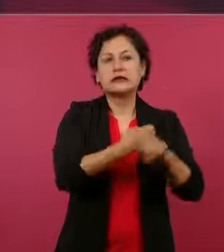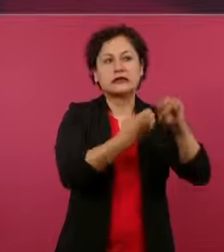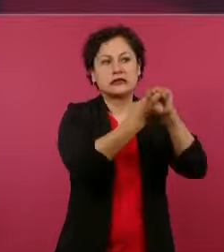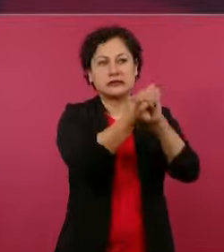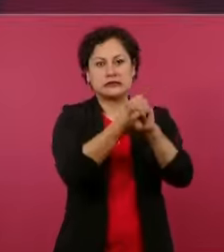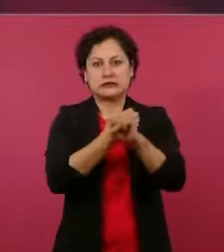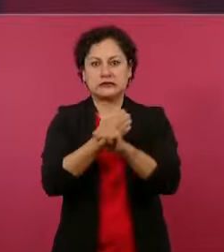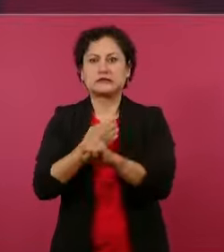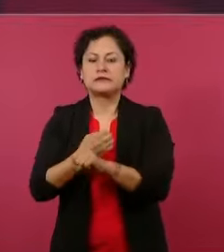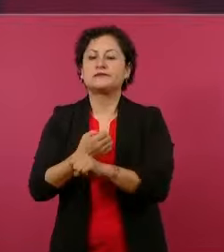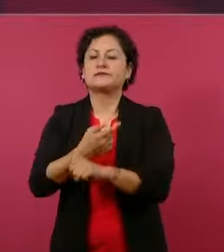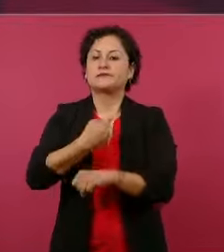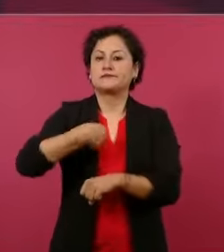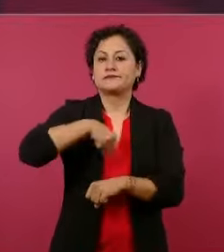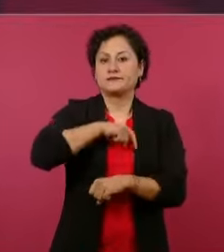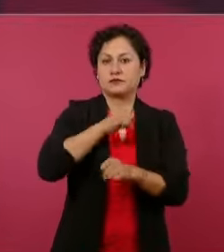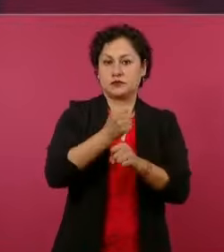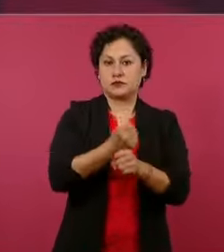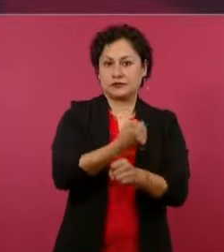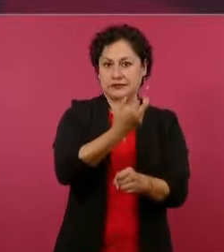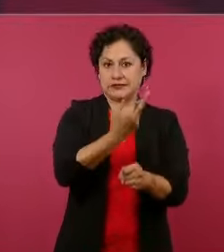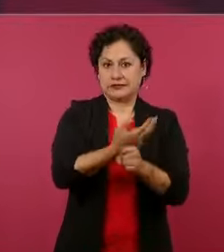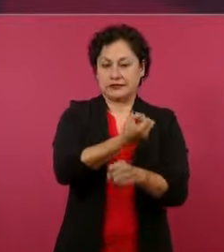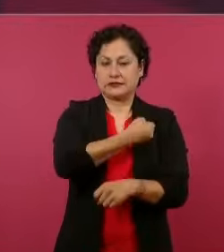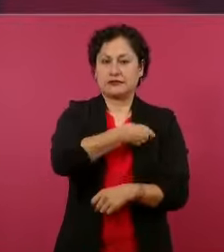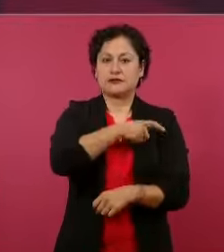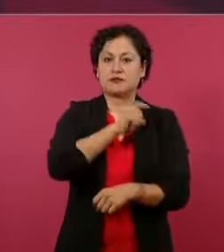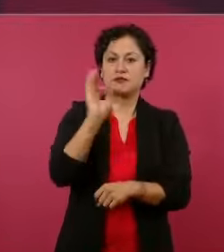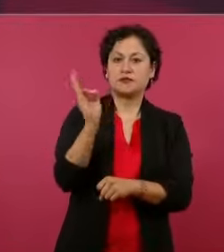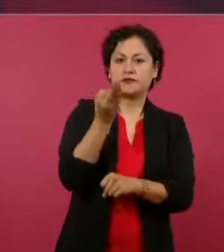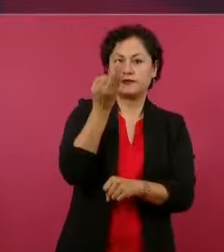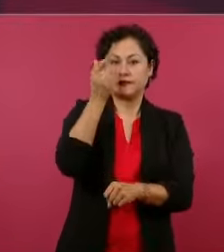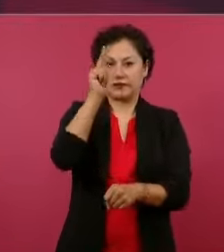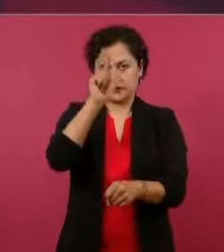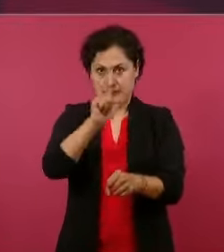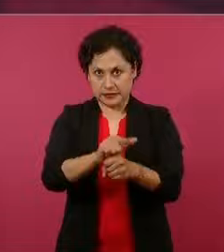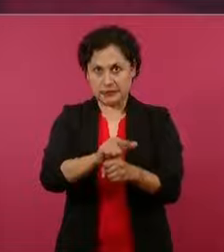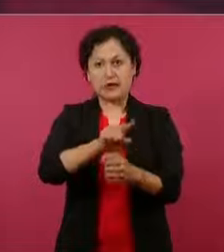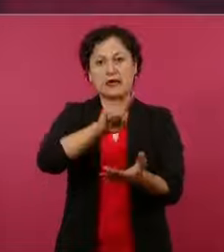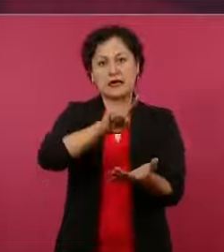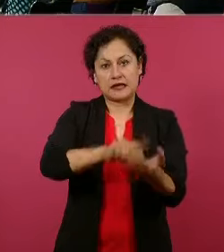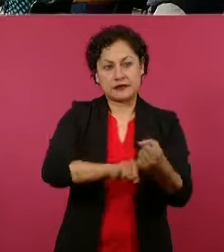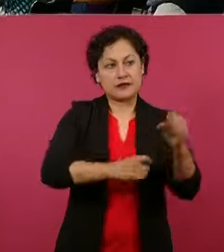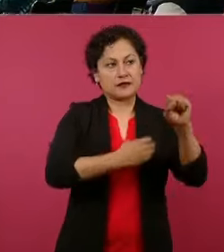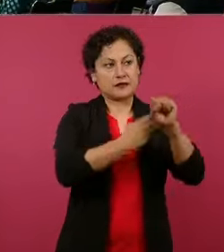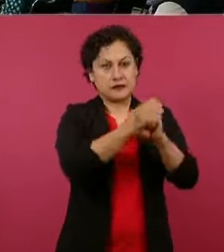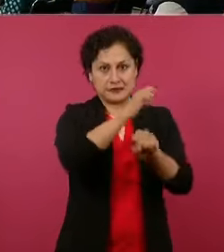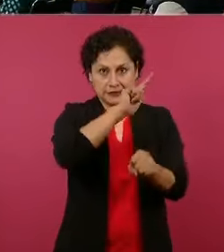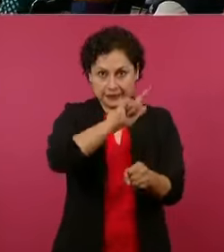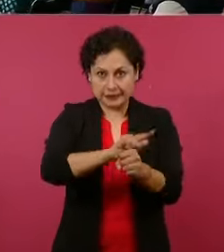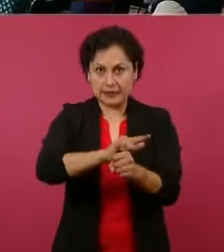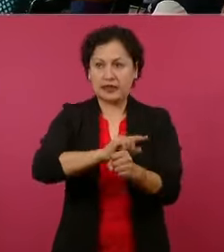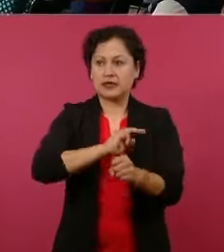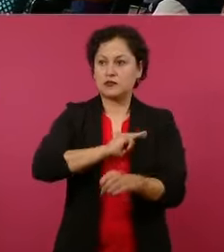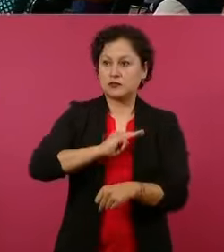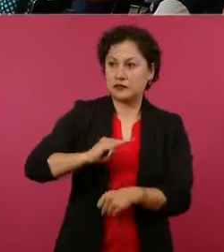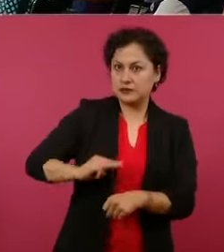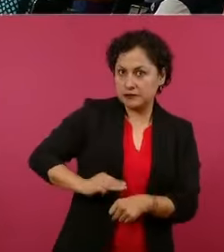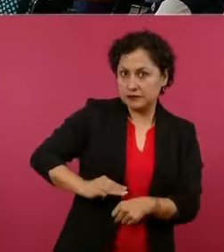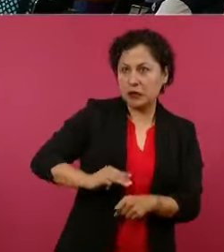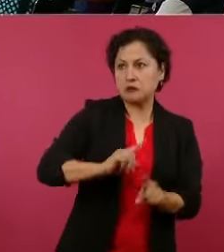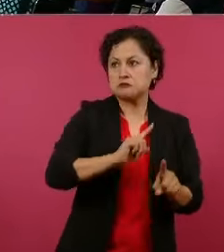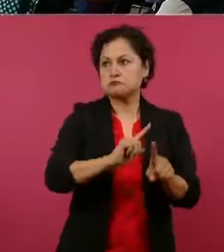secretaría de salud Federal en colaboración con todas las instituciones eh tanto federales como locales y los gobiernos